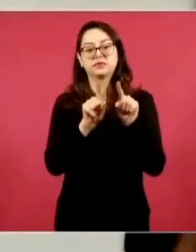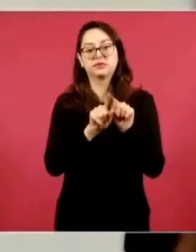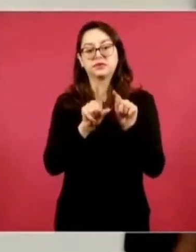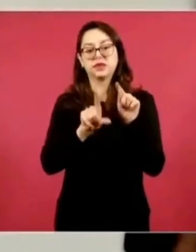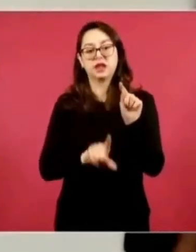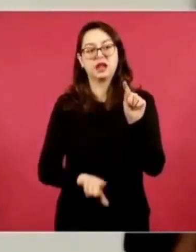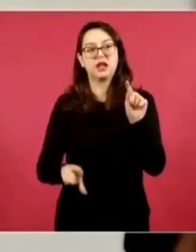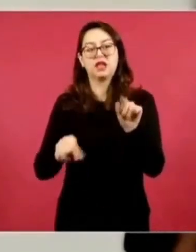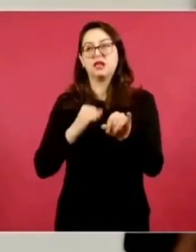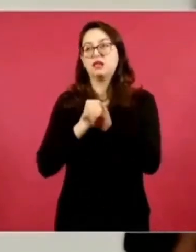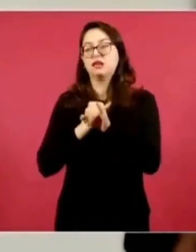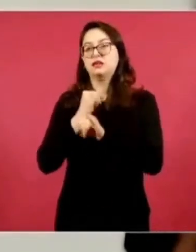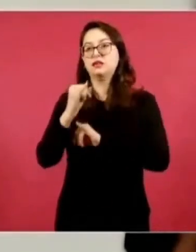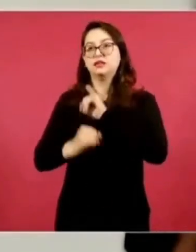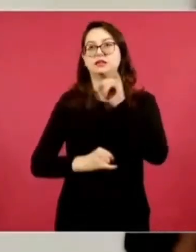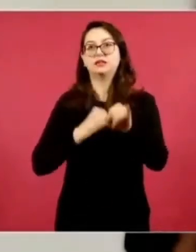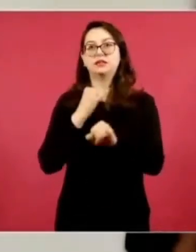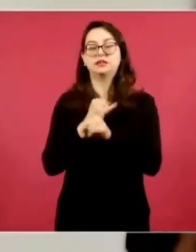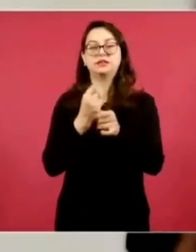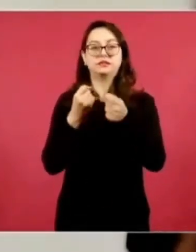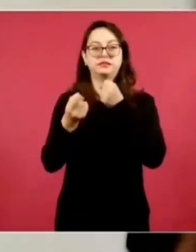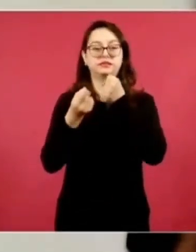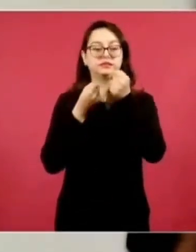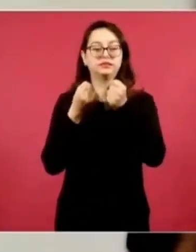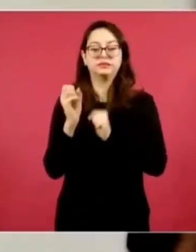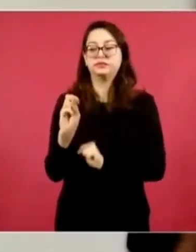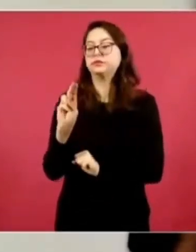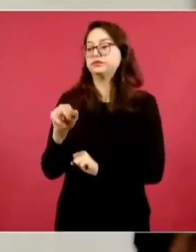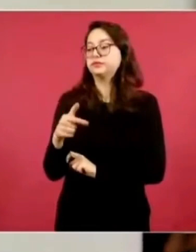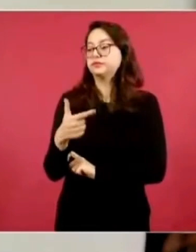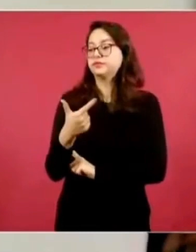prensa internacional, a las ONGs